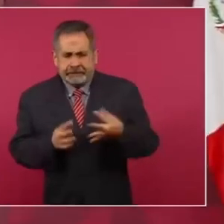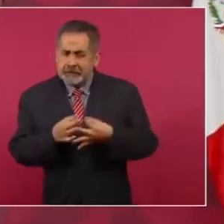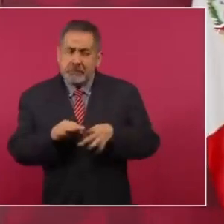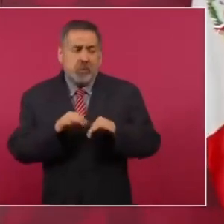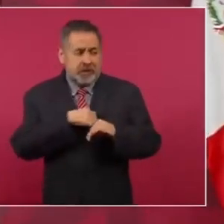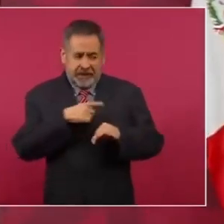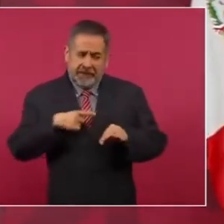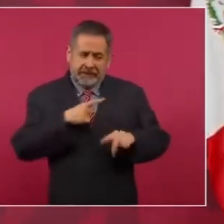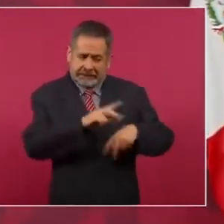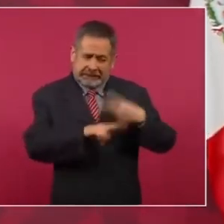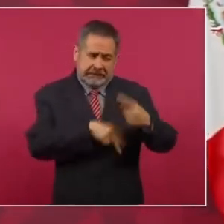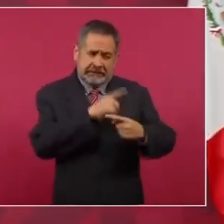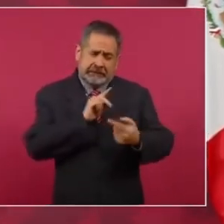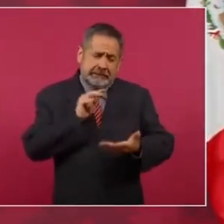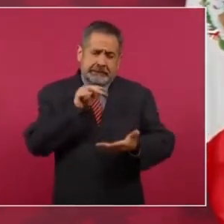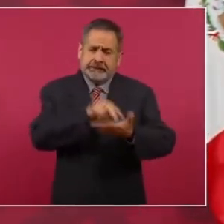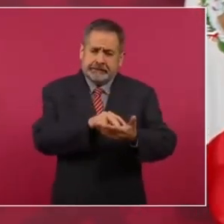vaya,